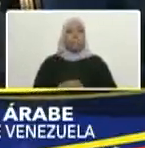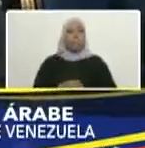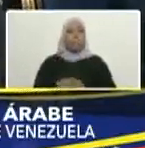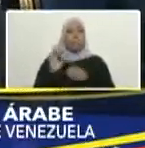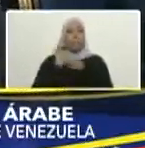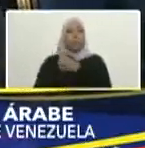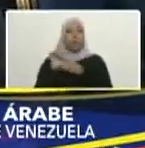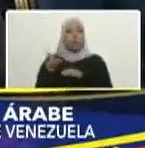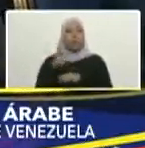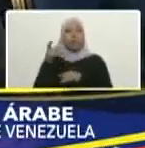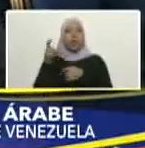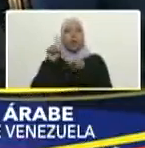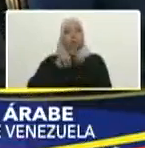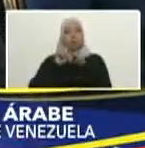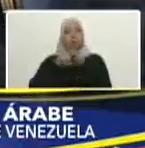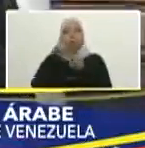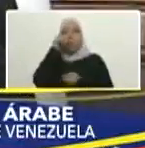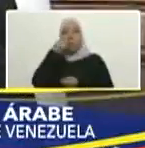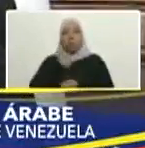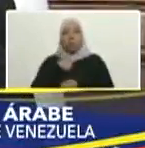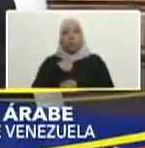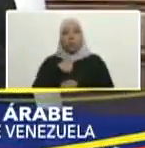compañera primera combatiente, Cilia Flores.